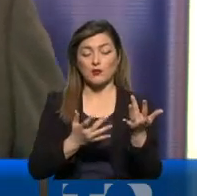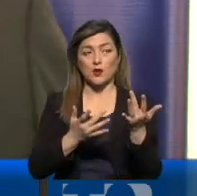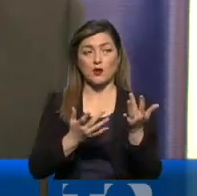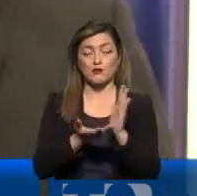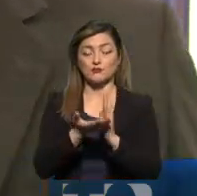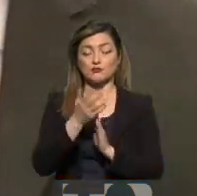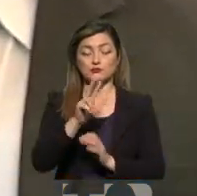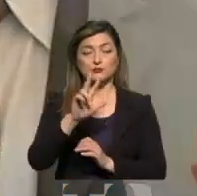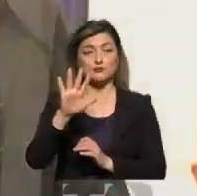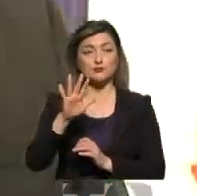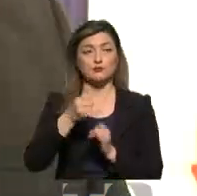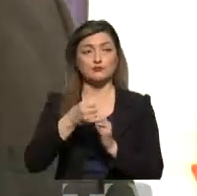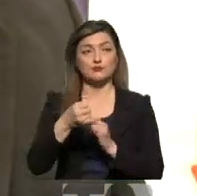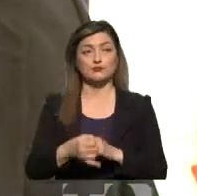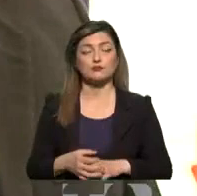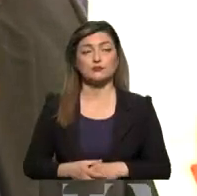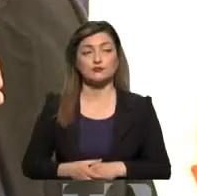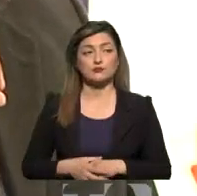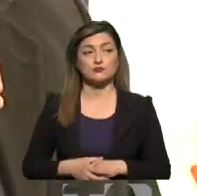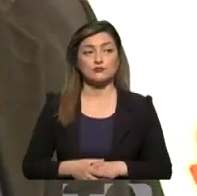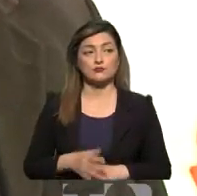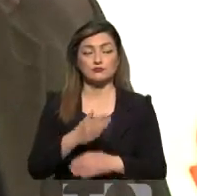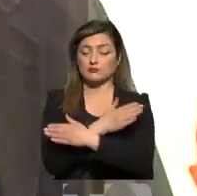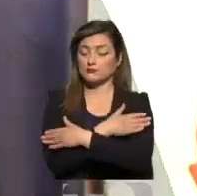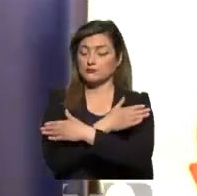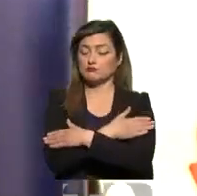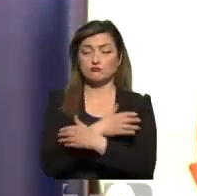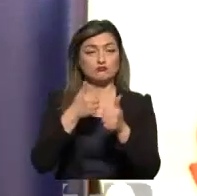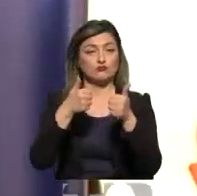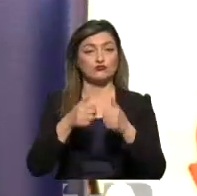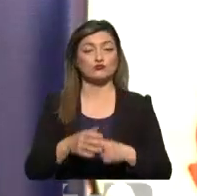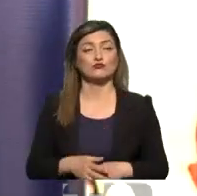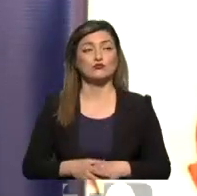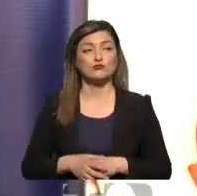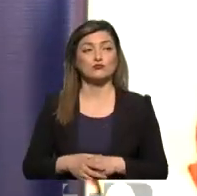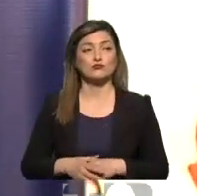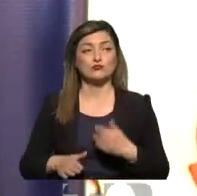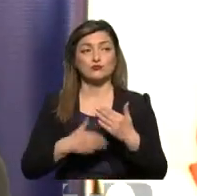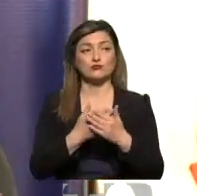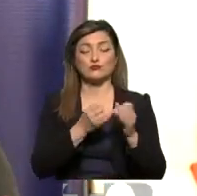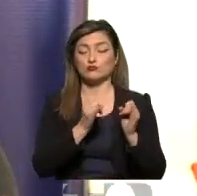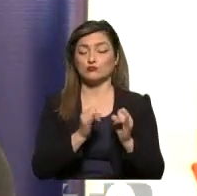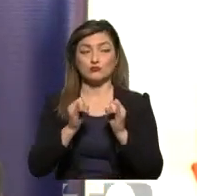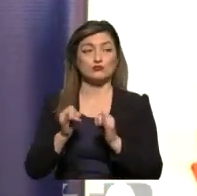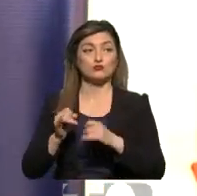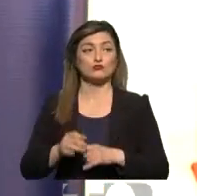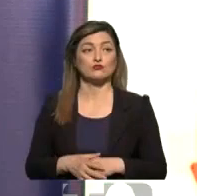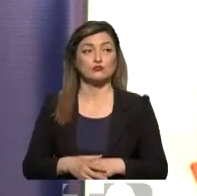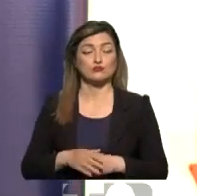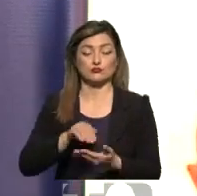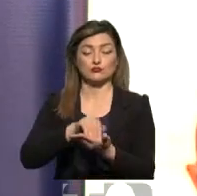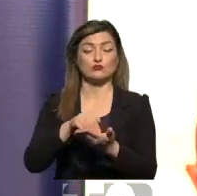no es cosa común el estilo de felicitación a todos y cada uno de los